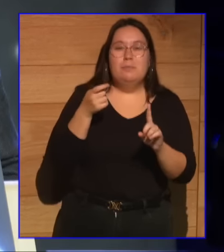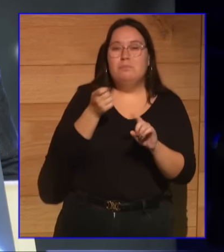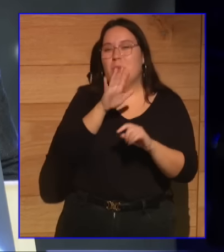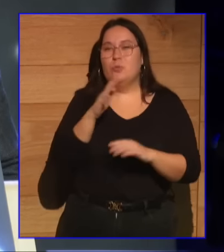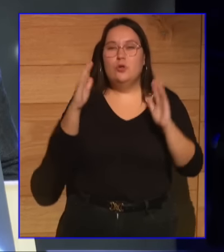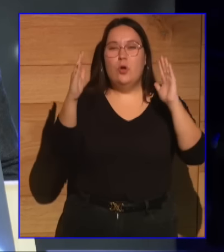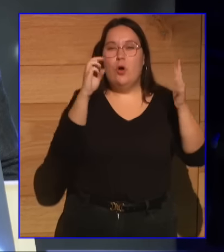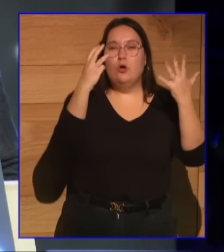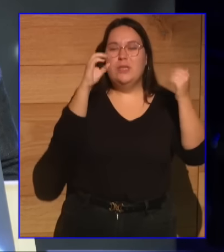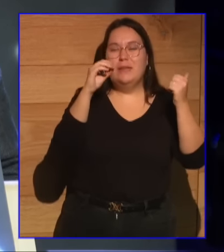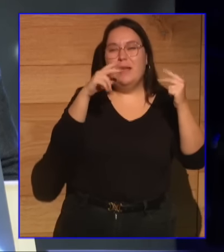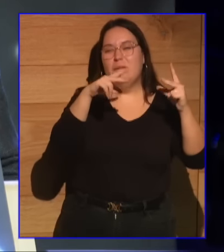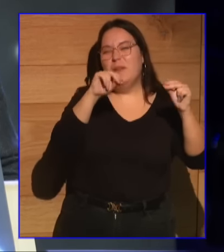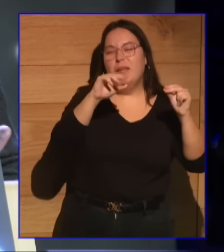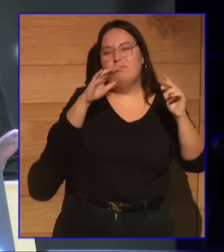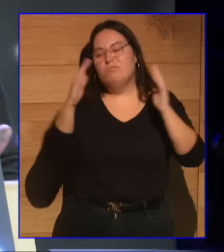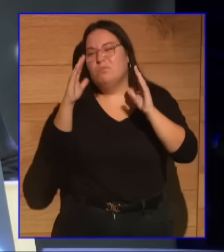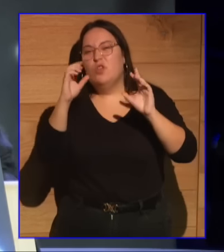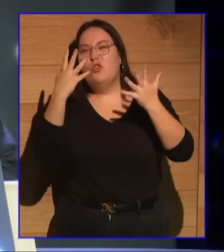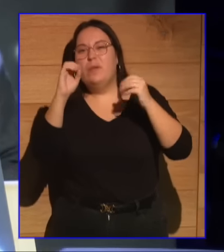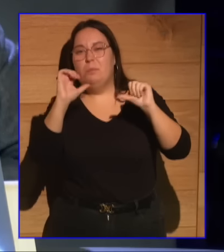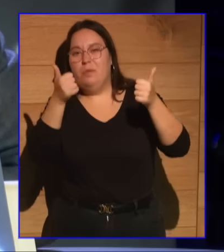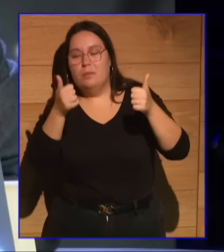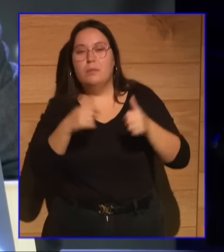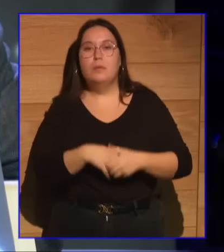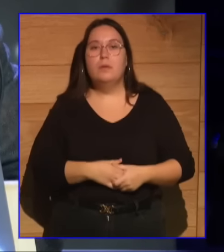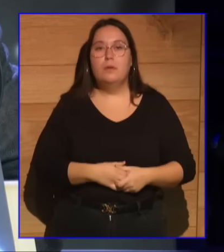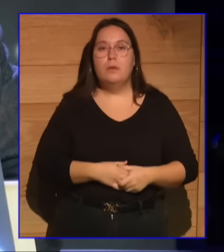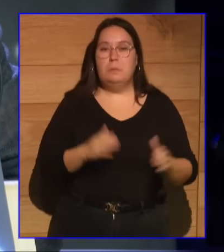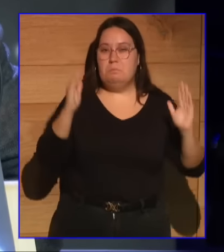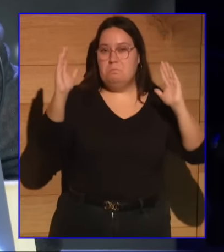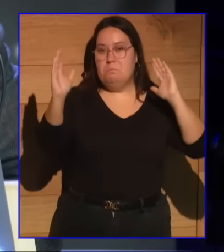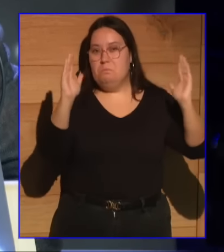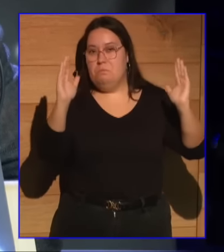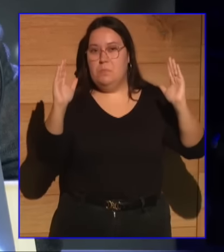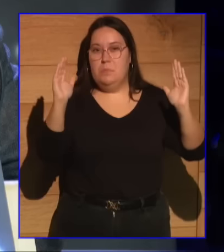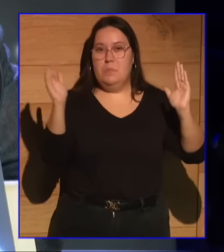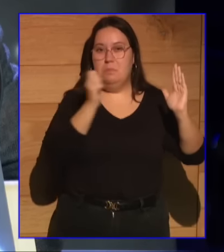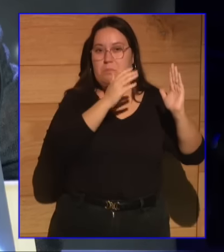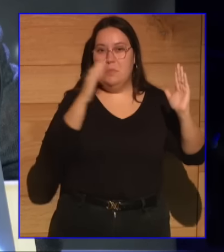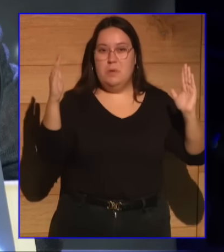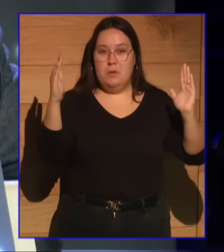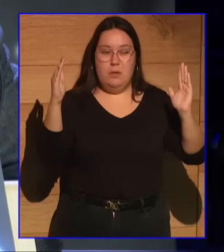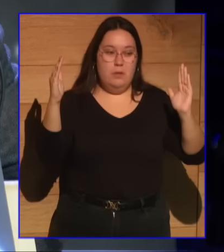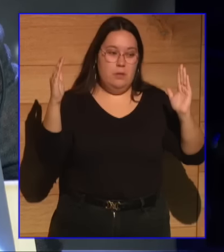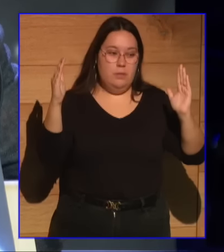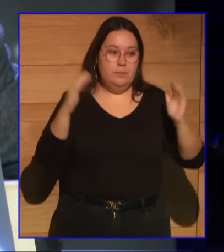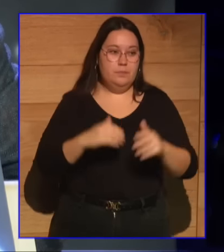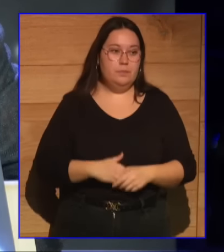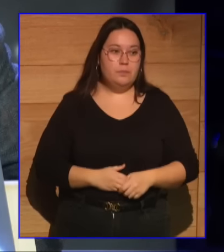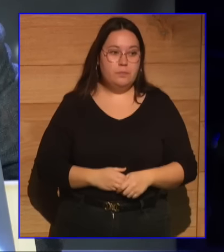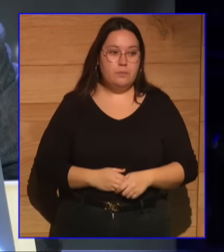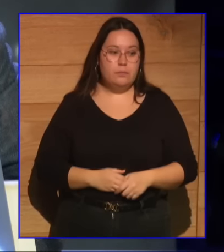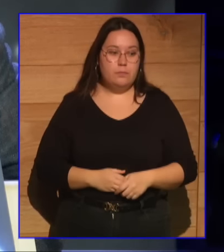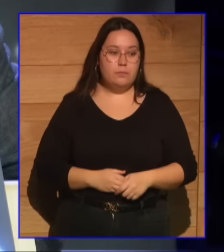80, el fin de los primeros 90, y una concepción del cine. Estamos hablando de un grandísimo operador, de Dean Candy,